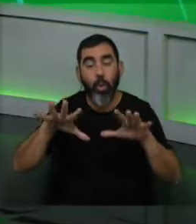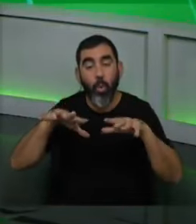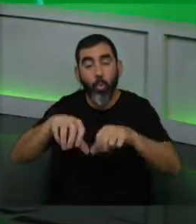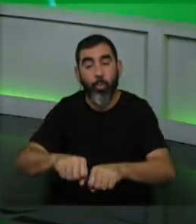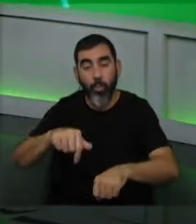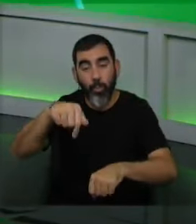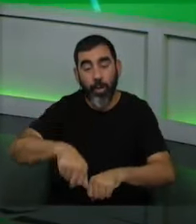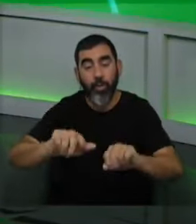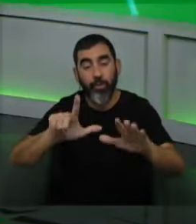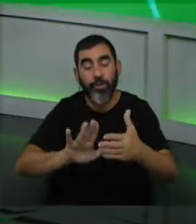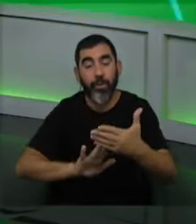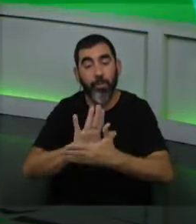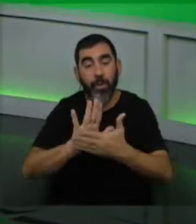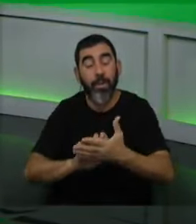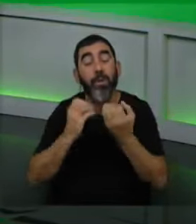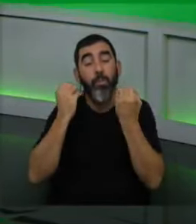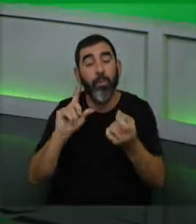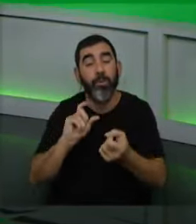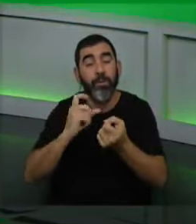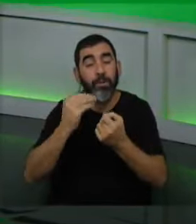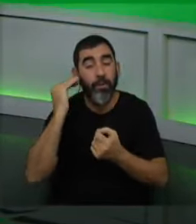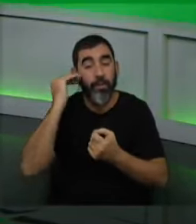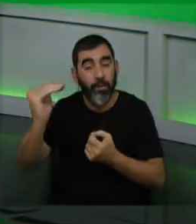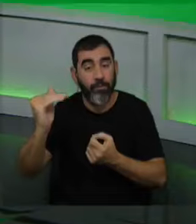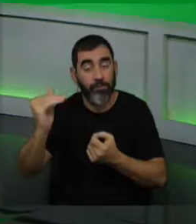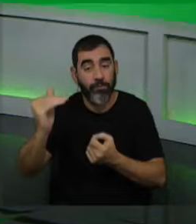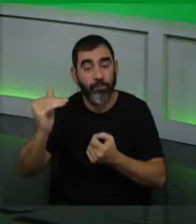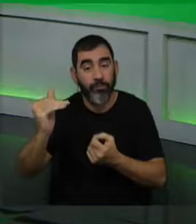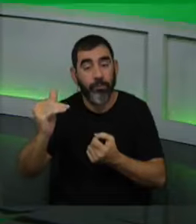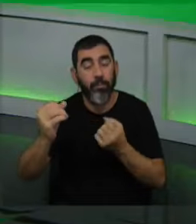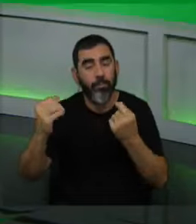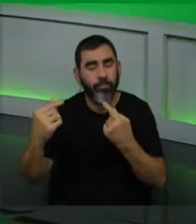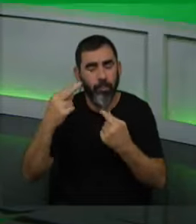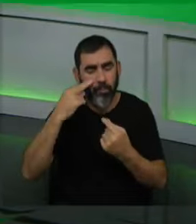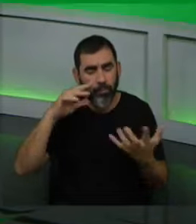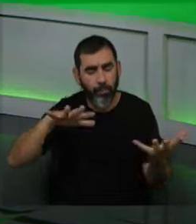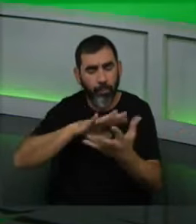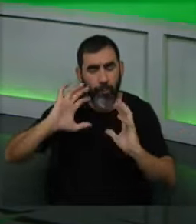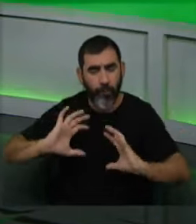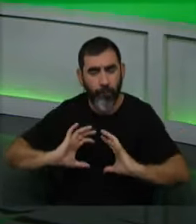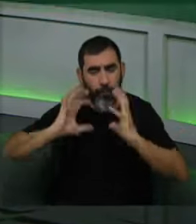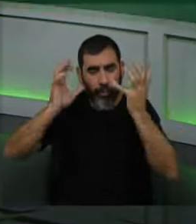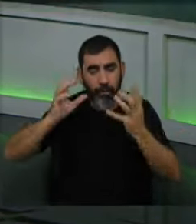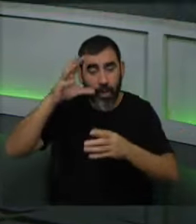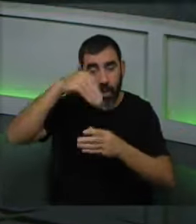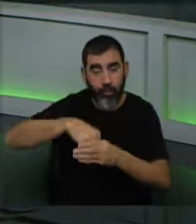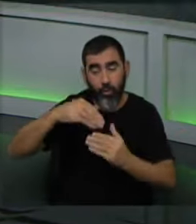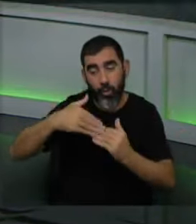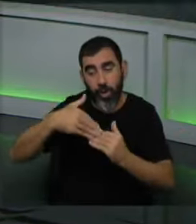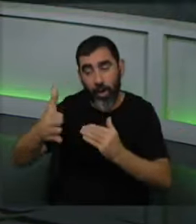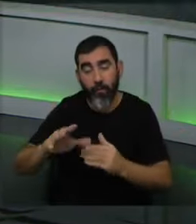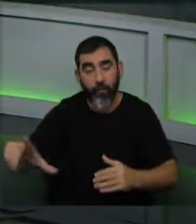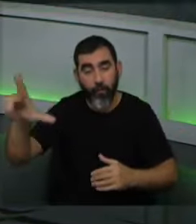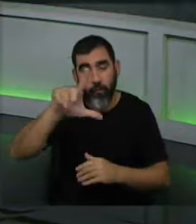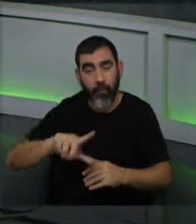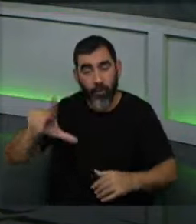desde hoy a las 7 de la mañana esto por el sindicato docente ante diferentes hechos de violencia que se están registrando dentro